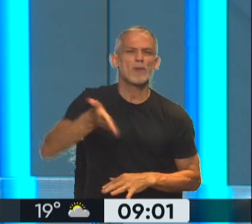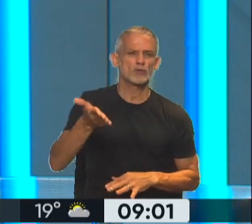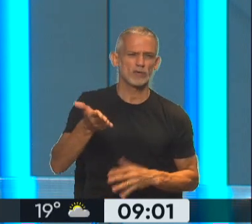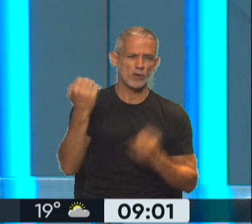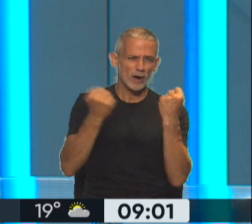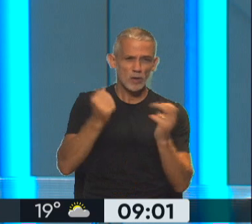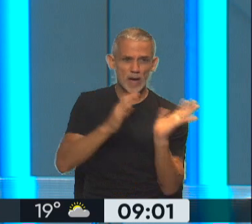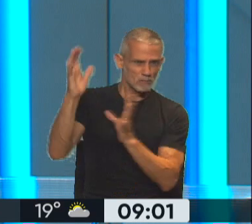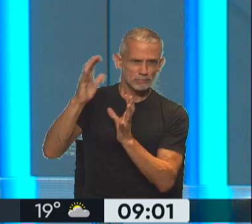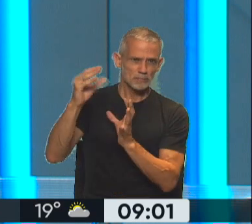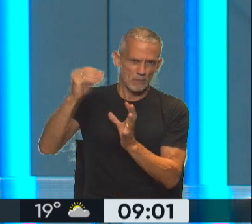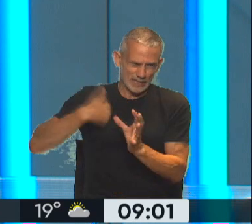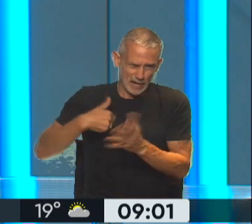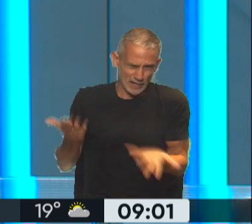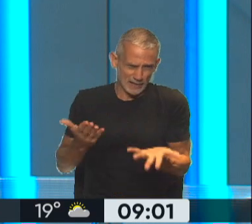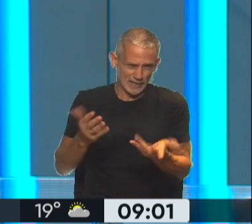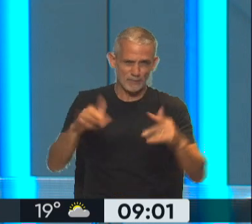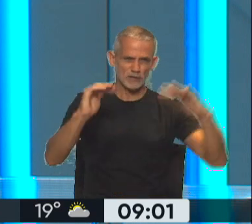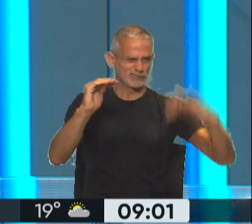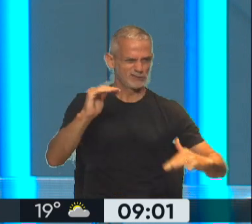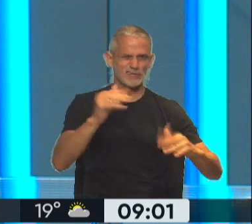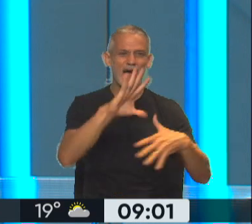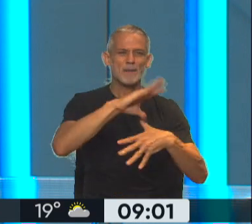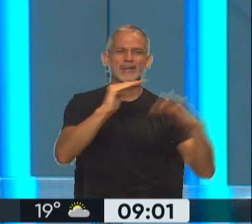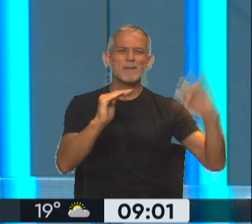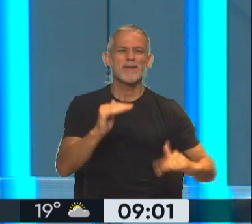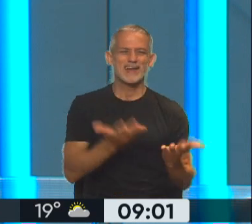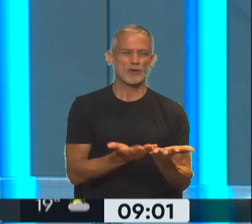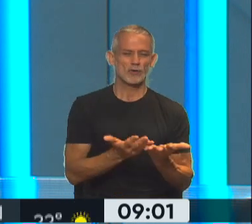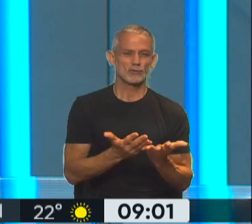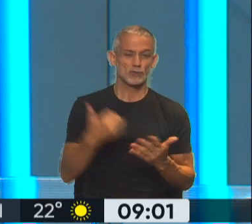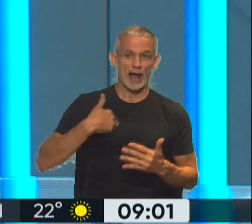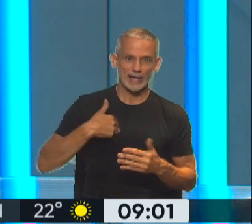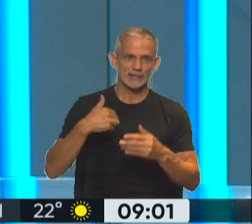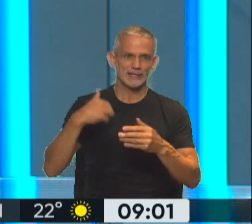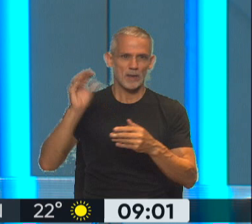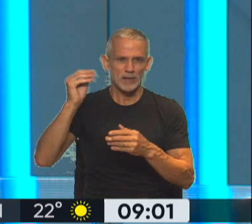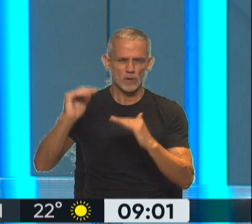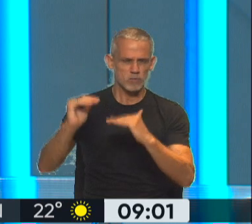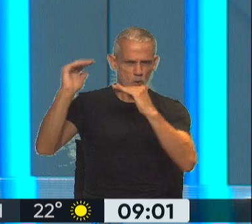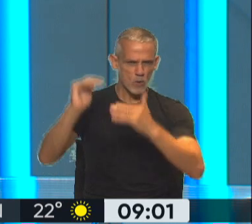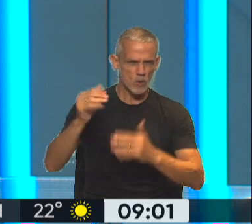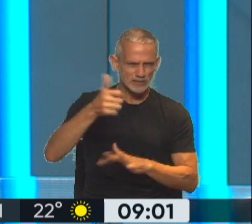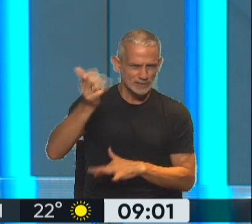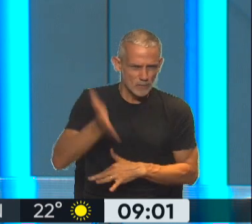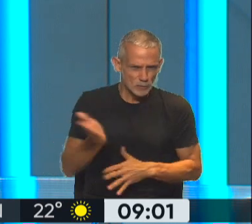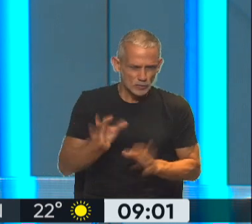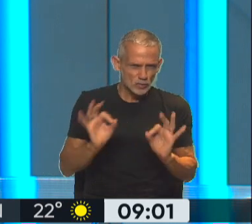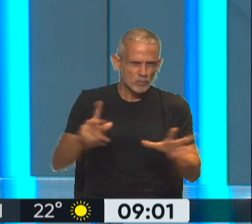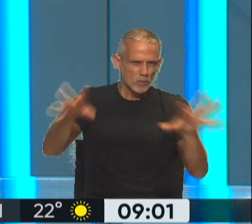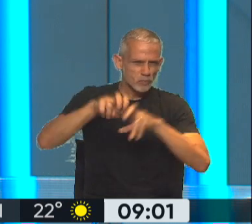las economías por lejos más importantes por eso la importancia de su relación y su integración digamos en